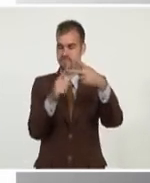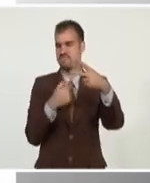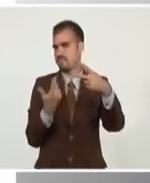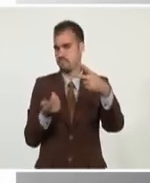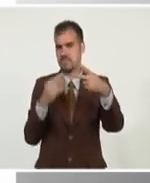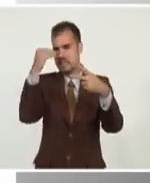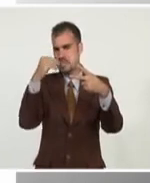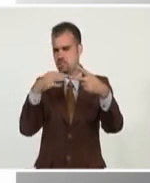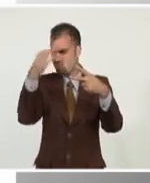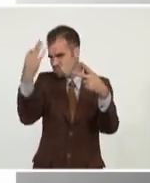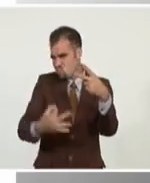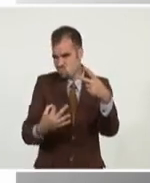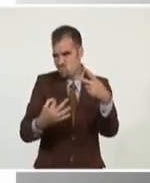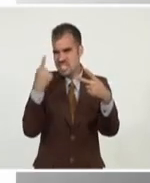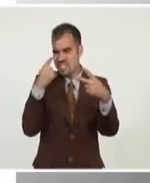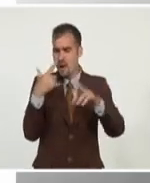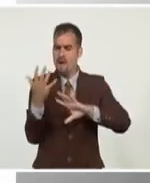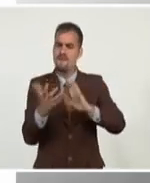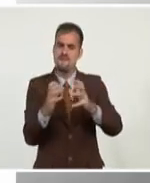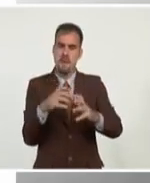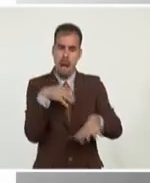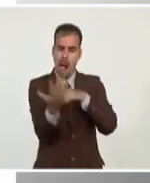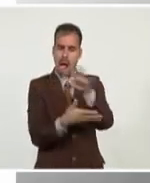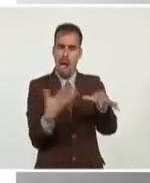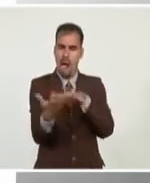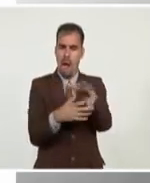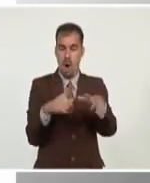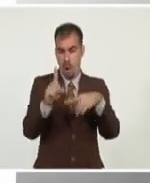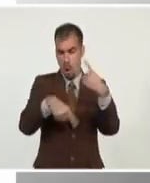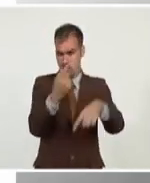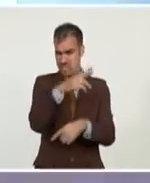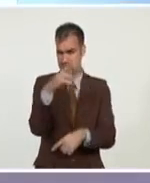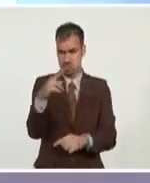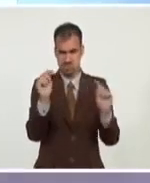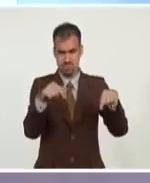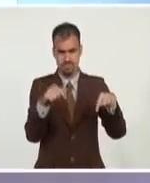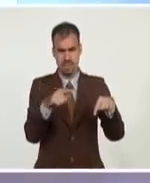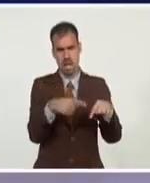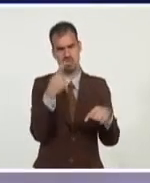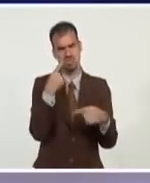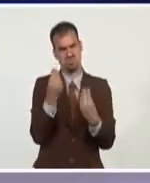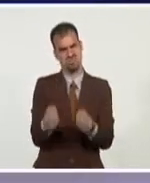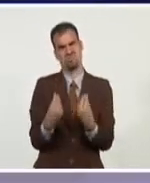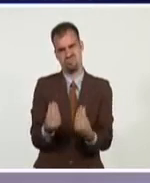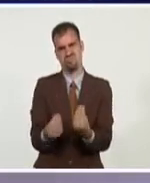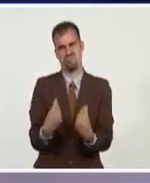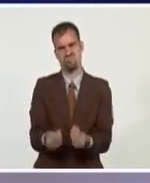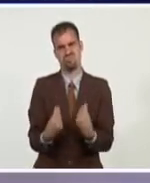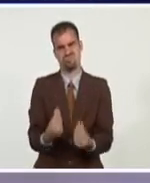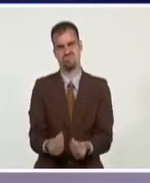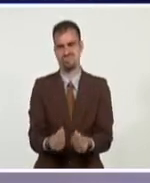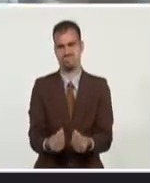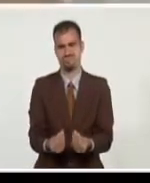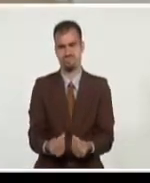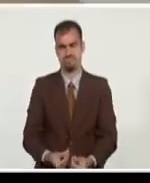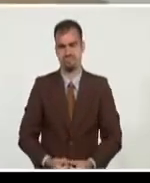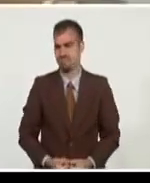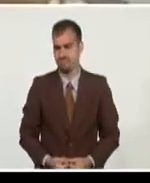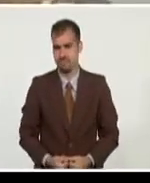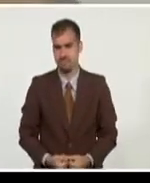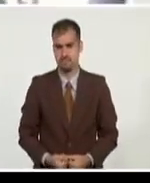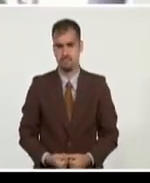la efectividad de este método para los contrarrevolucionarios es algo muy dudoso. ¿Por qué? Miren, vamos a recordar desde